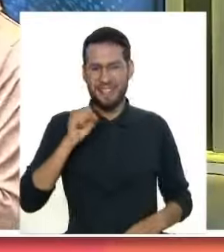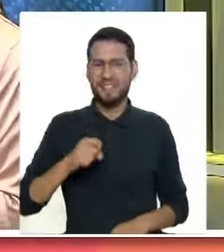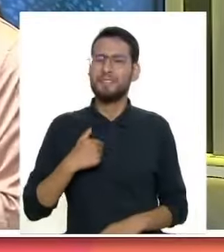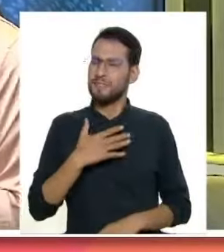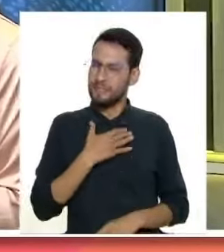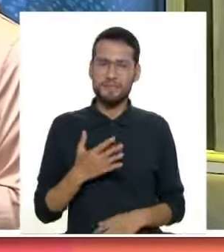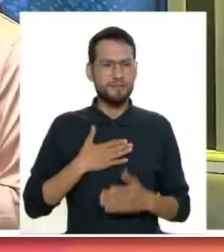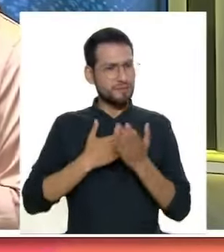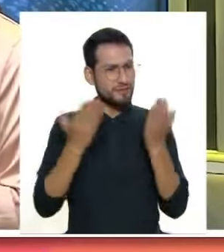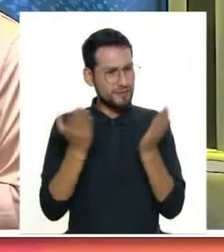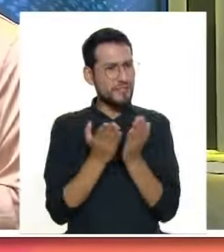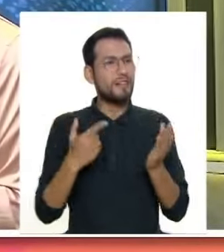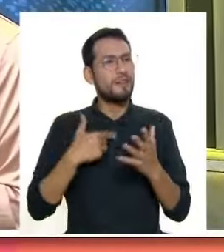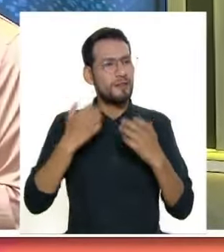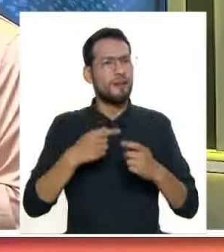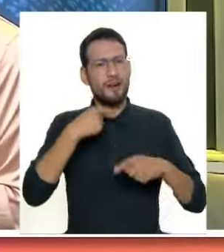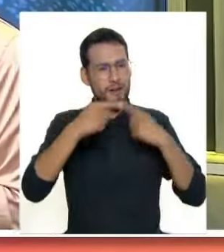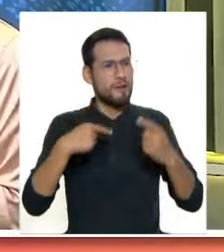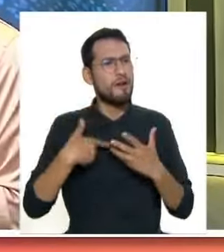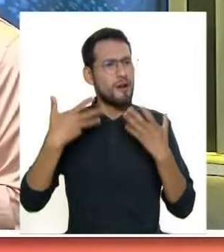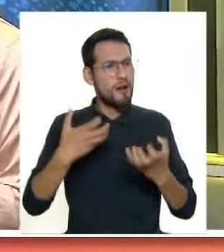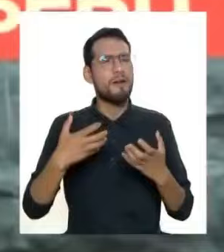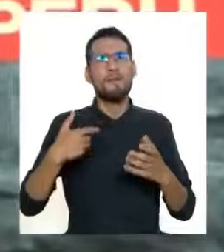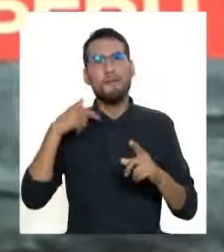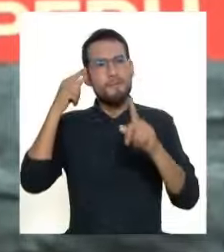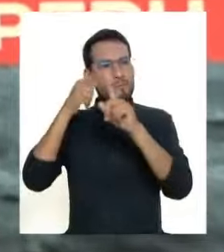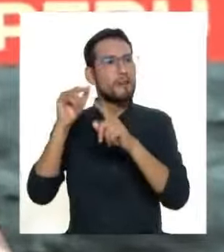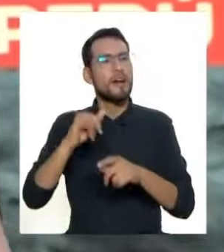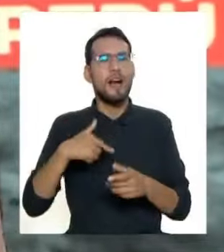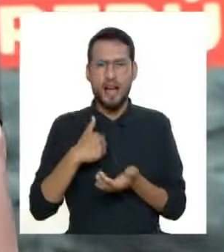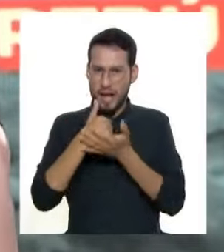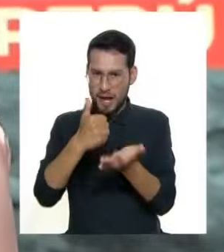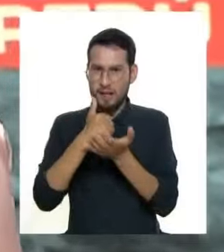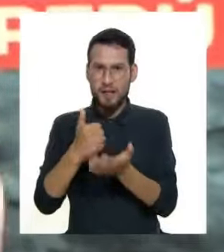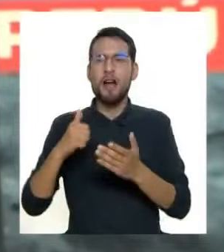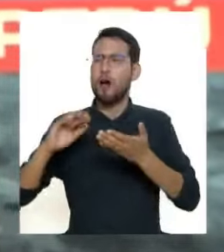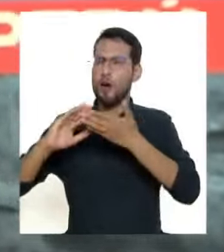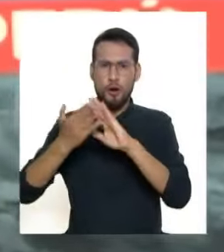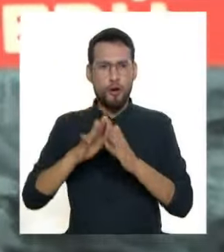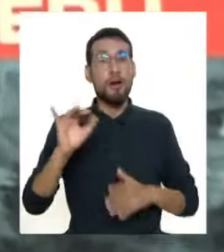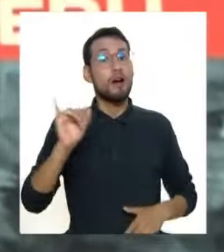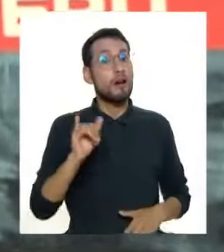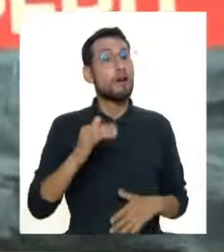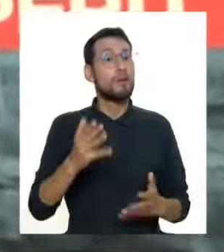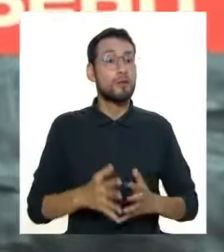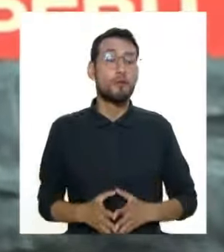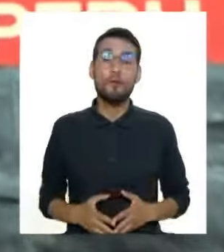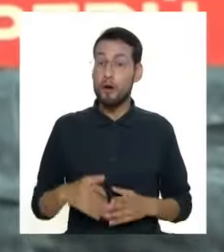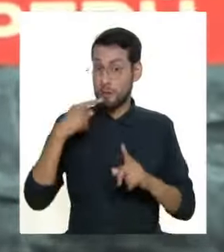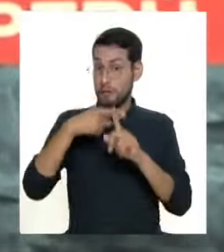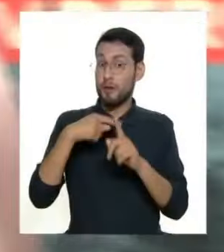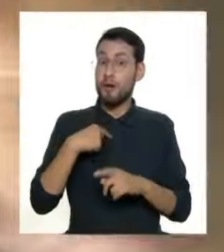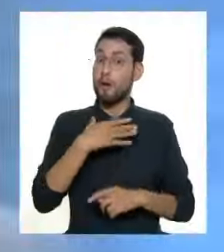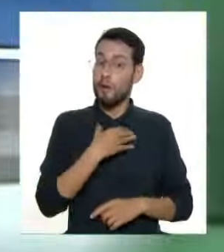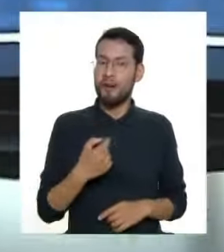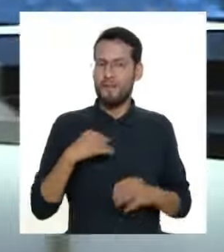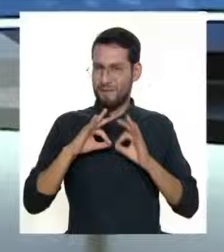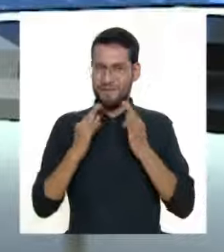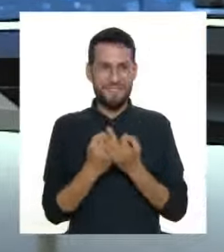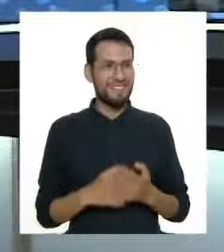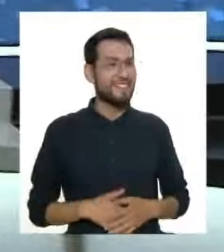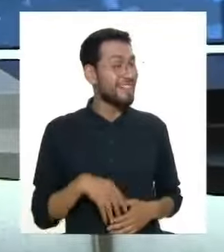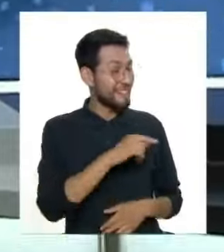gusta ser periodista, me gusta comunicar, me gusta poder proyectar y sobre todo ayudar a la comunidad y sobre todo también un plus que me gusta estar en familia.